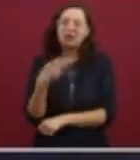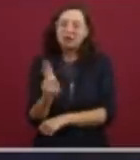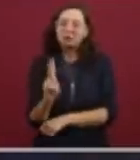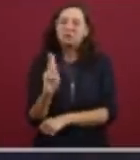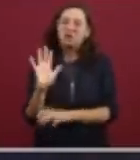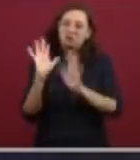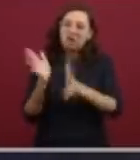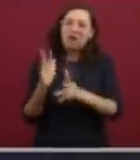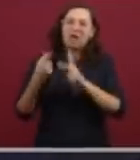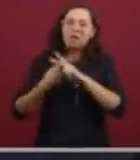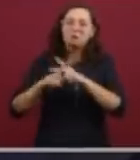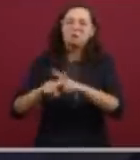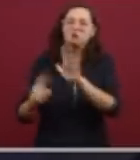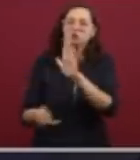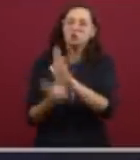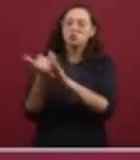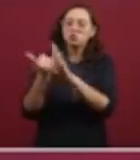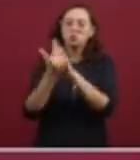construyendo, creo que con